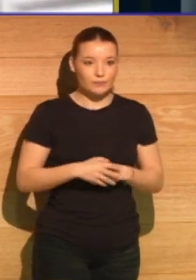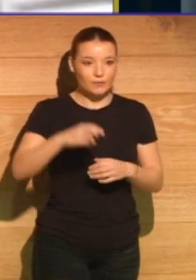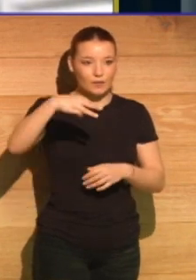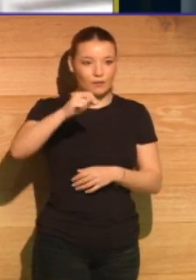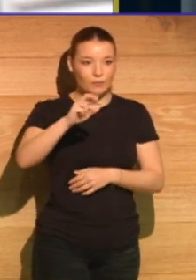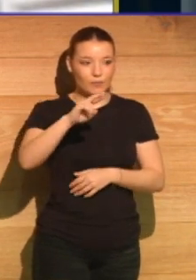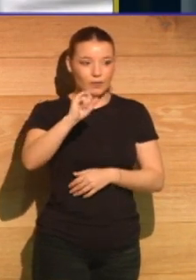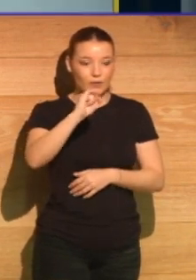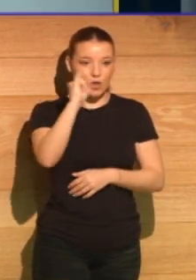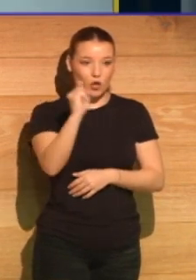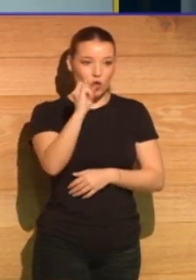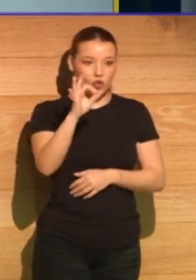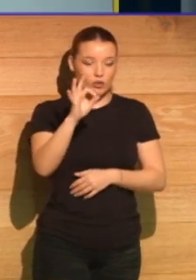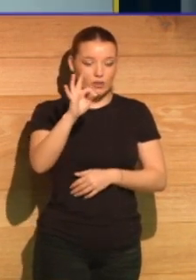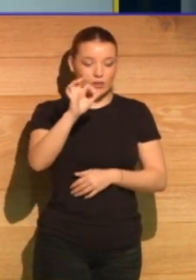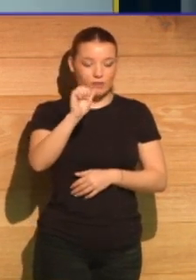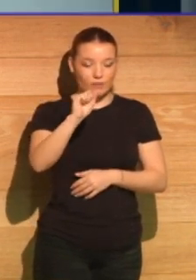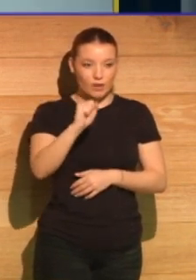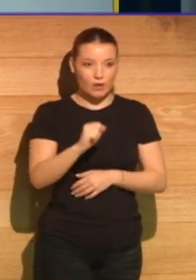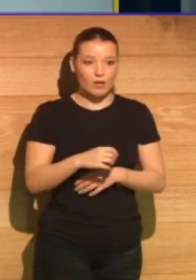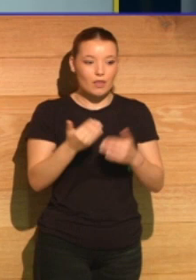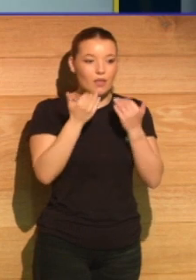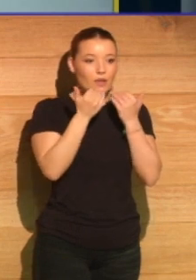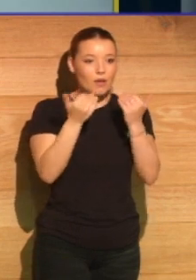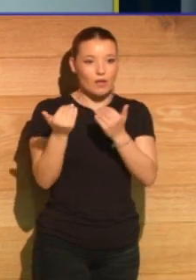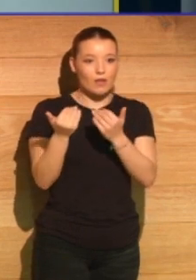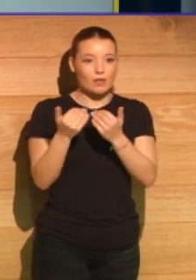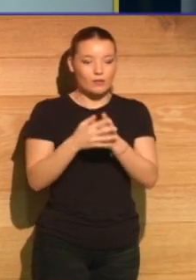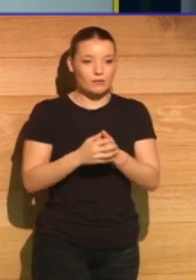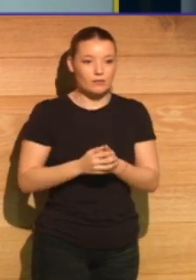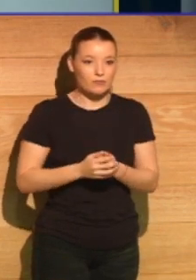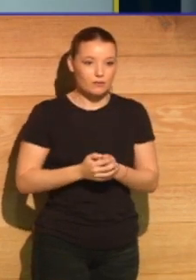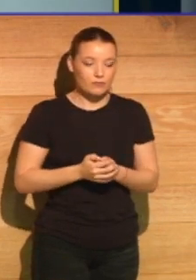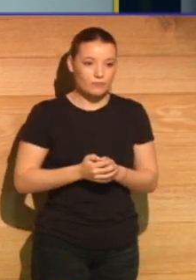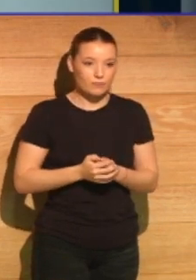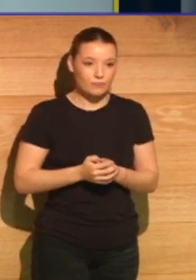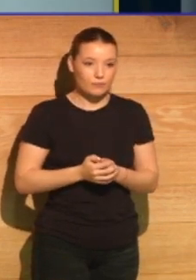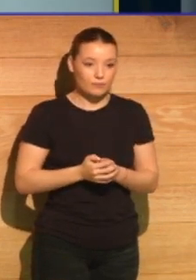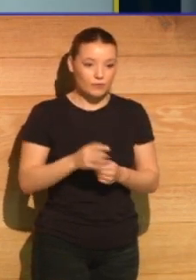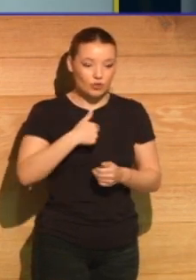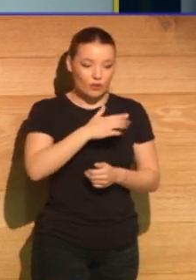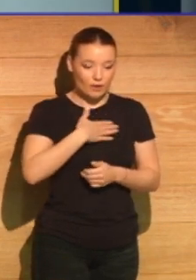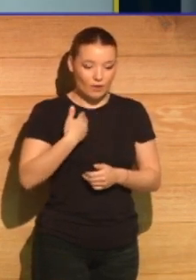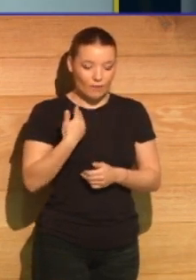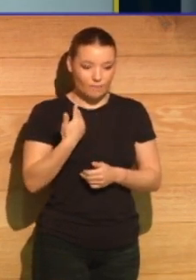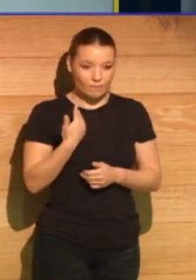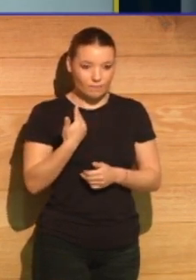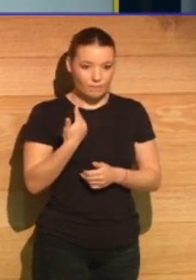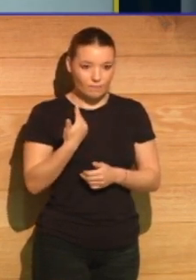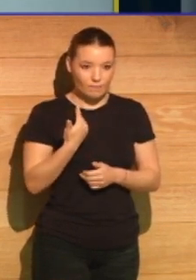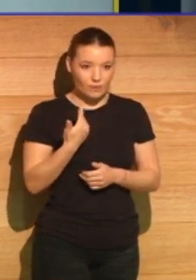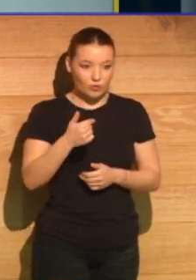Josefa. Sí, muchas gracias. Mira, yo querría decir que cuando estaba